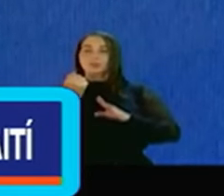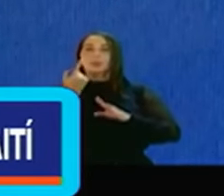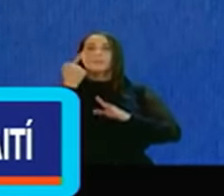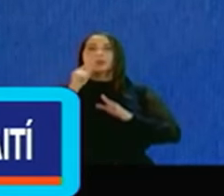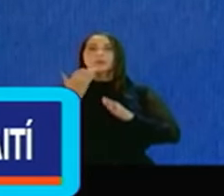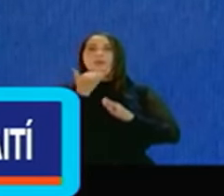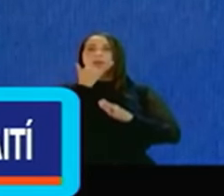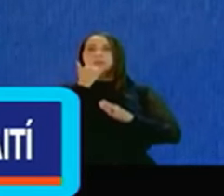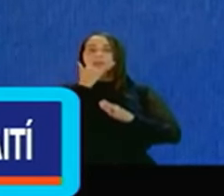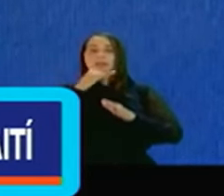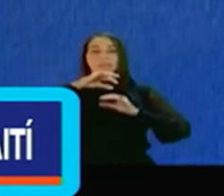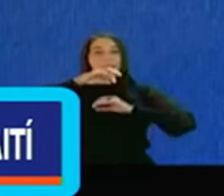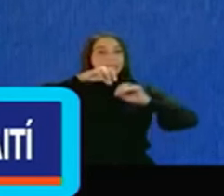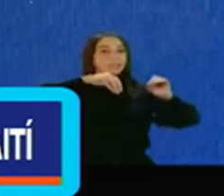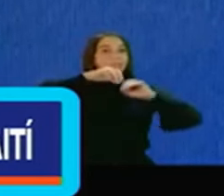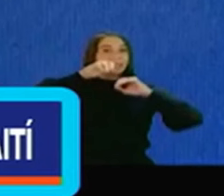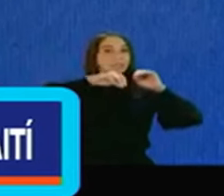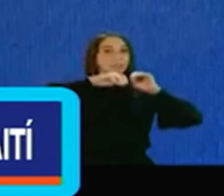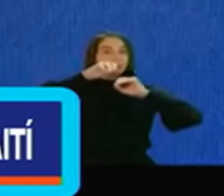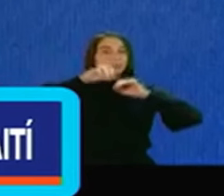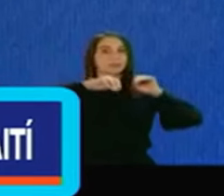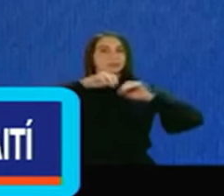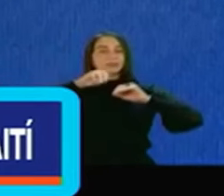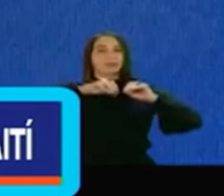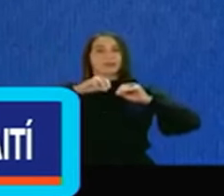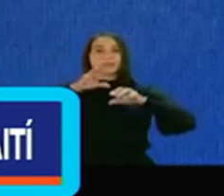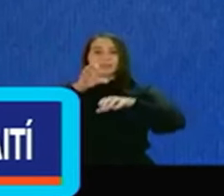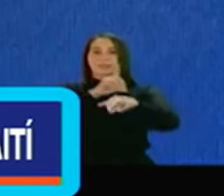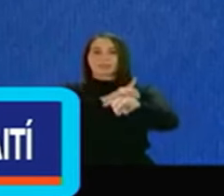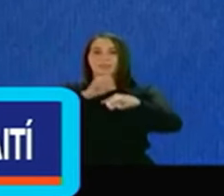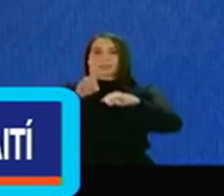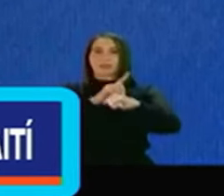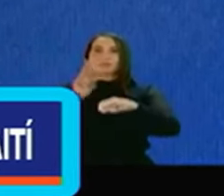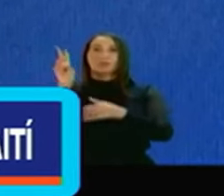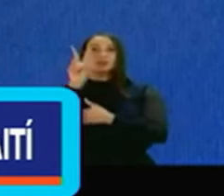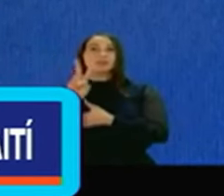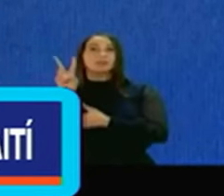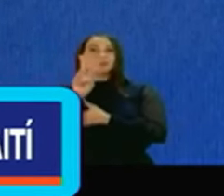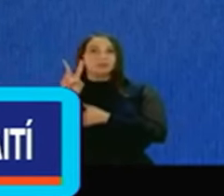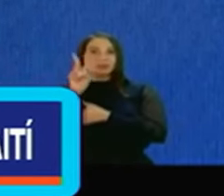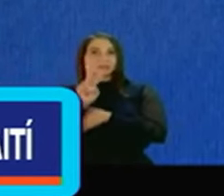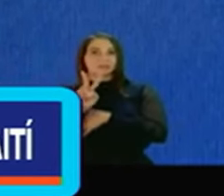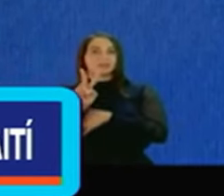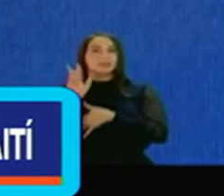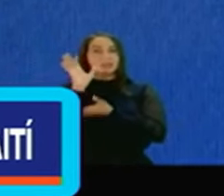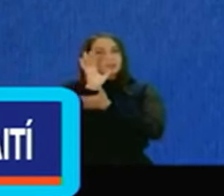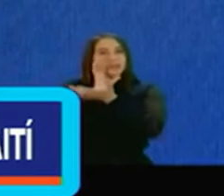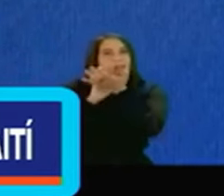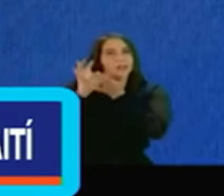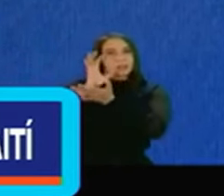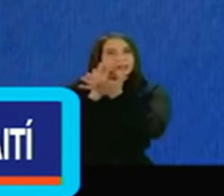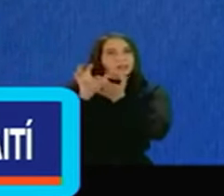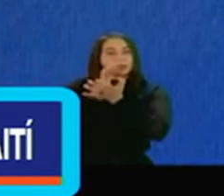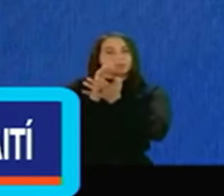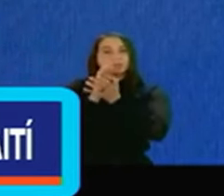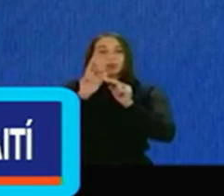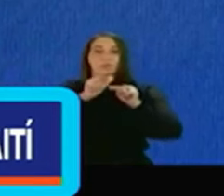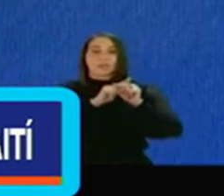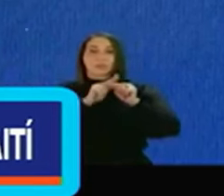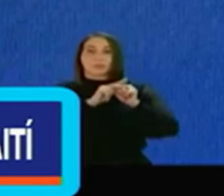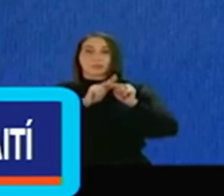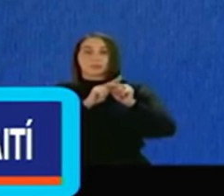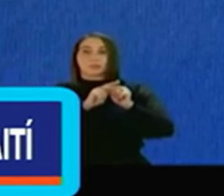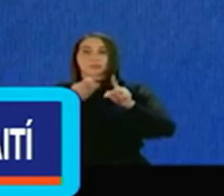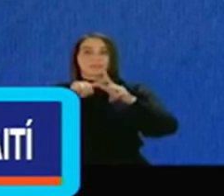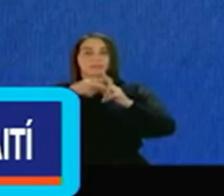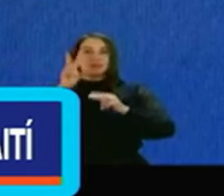que el mercado en Dajabón es el viernes Y de ahí viene la confusión, o sea, el corredor va a estar abierto desde